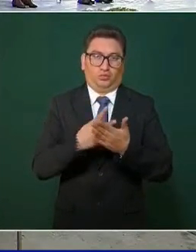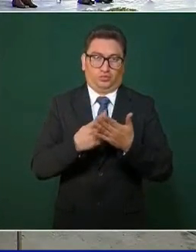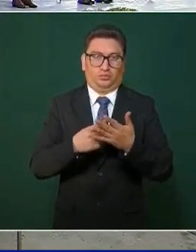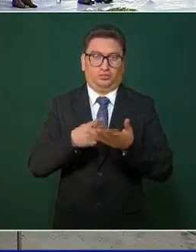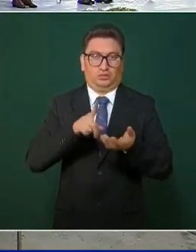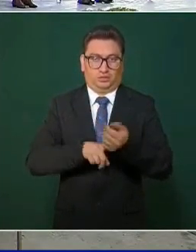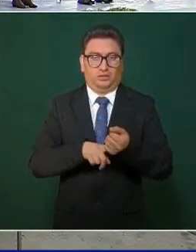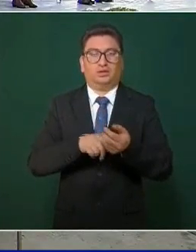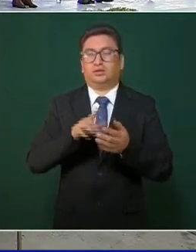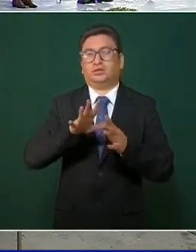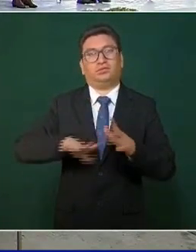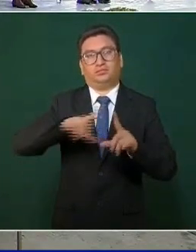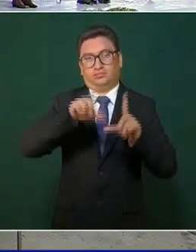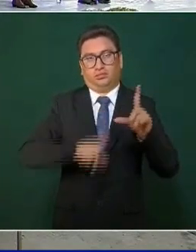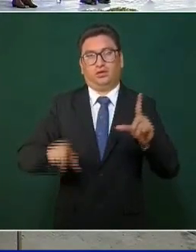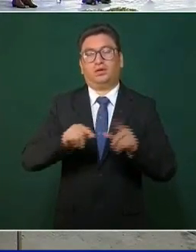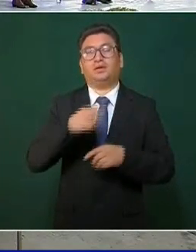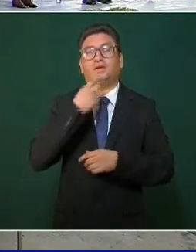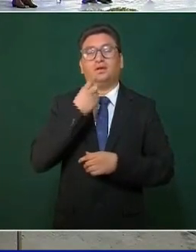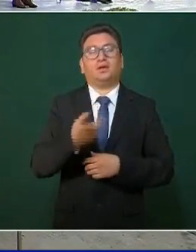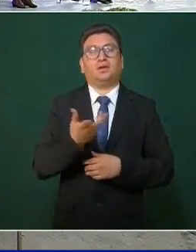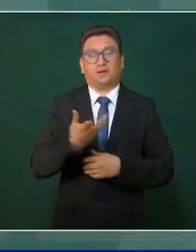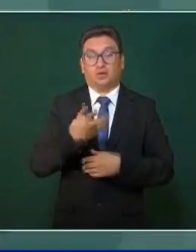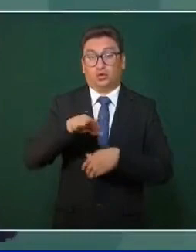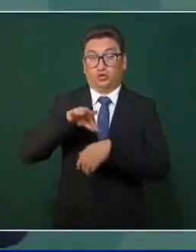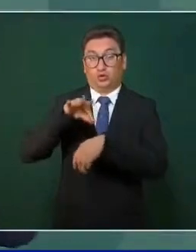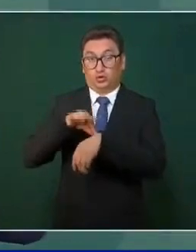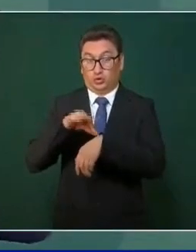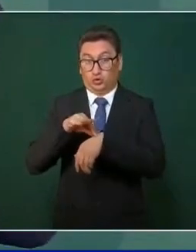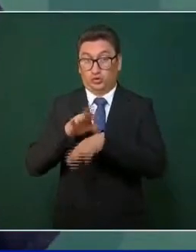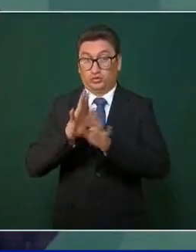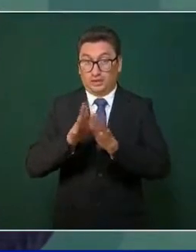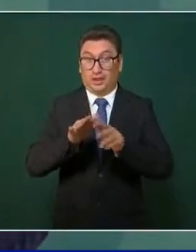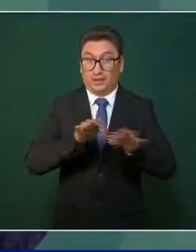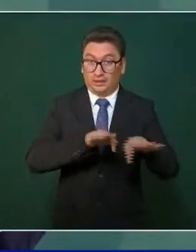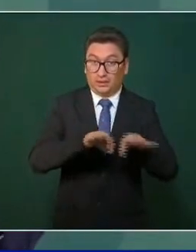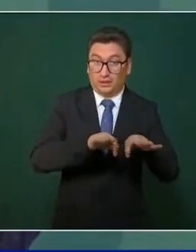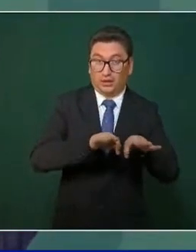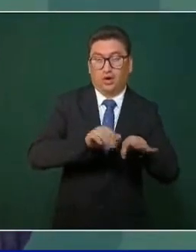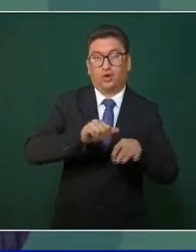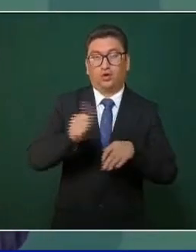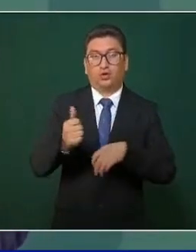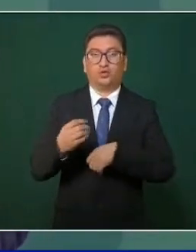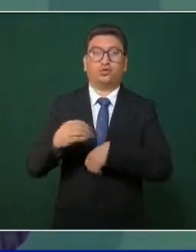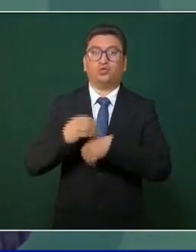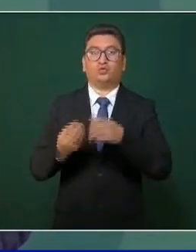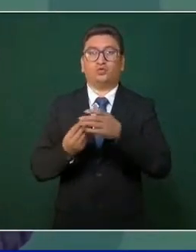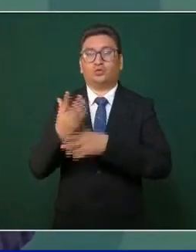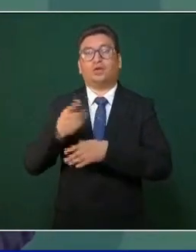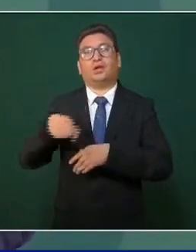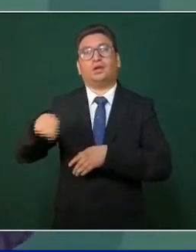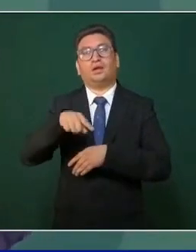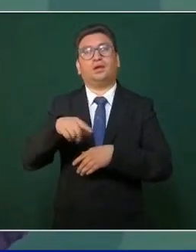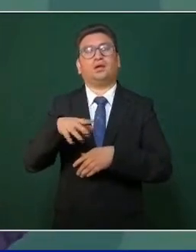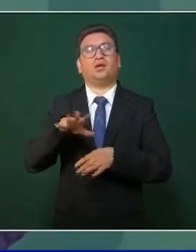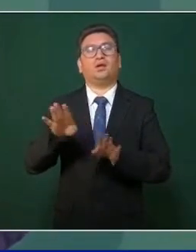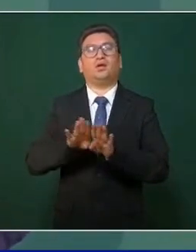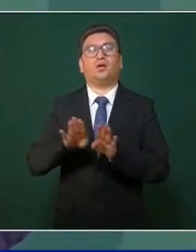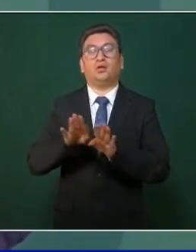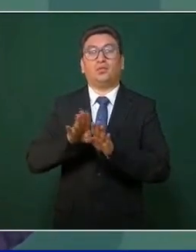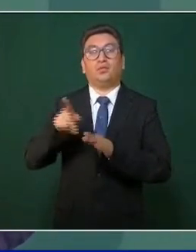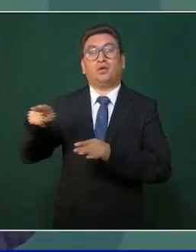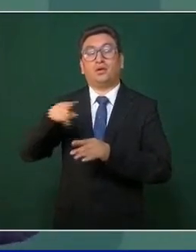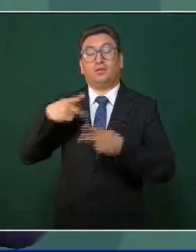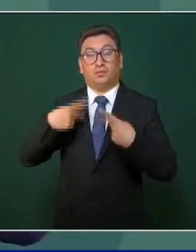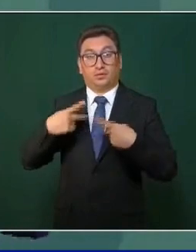en todo el país, es que además de los médicos que están contratados, se integran los residentes en su último año